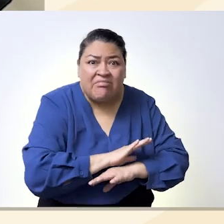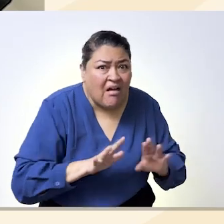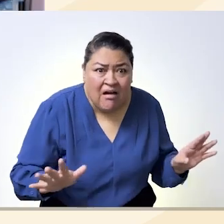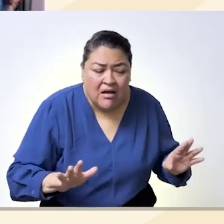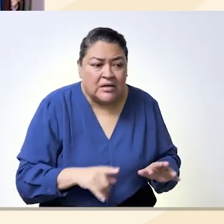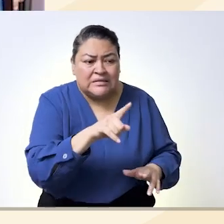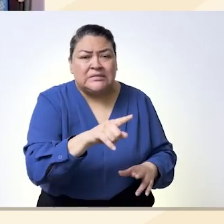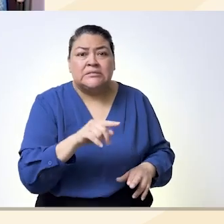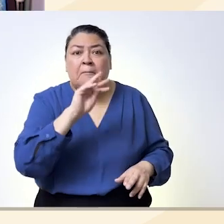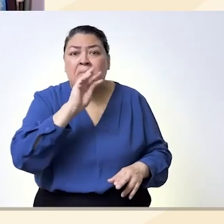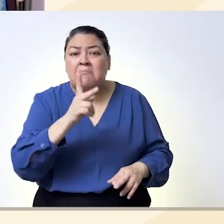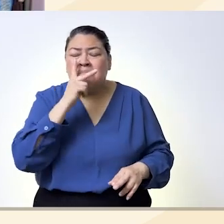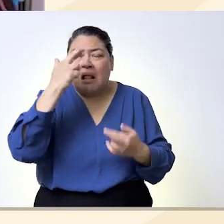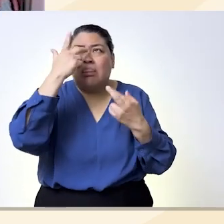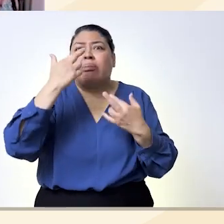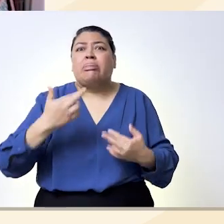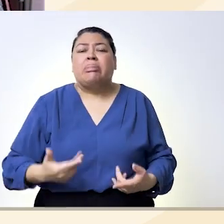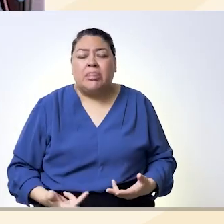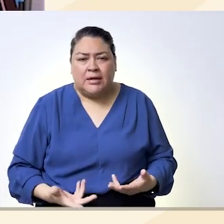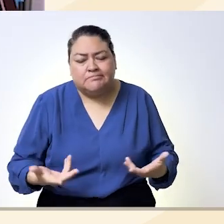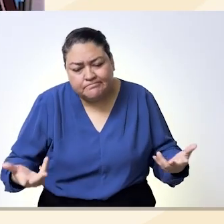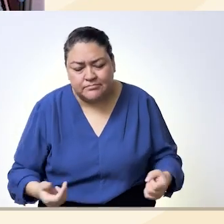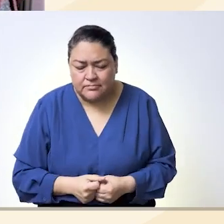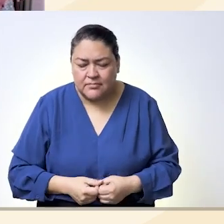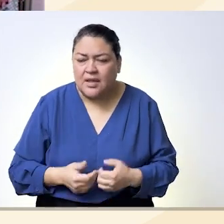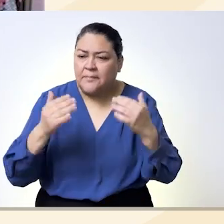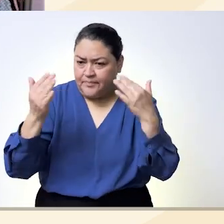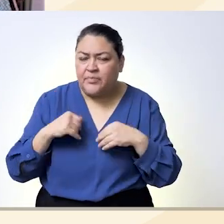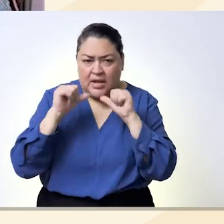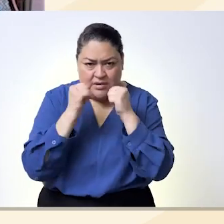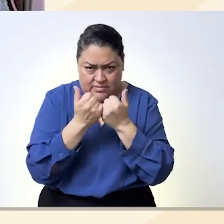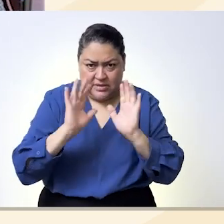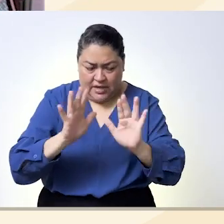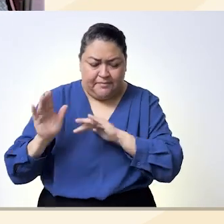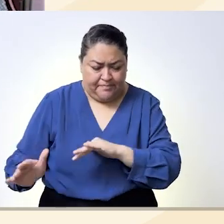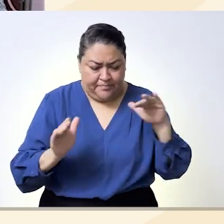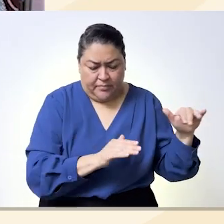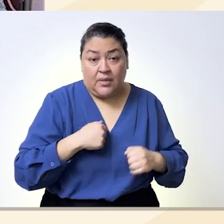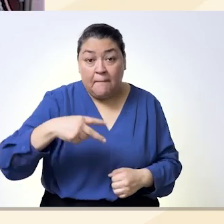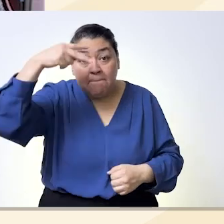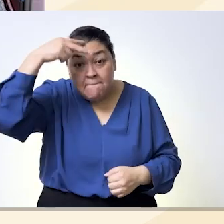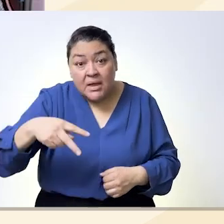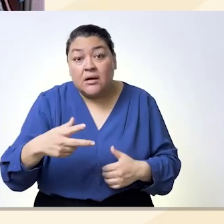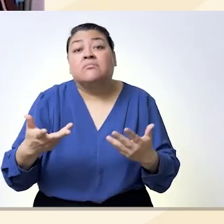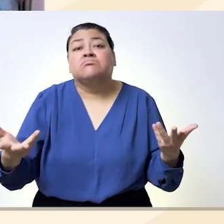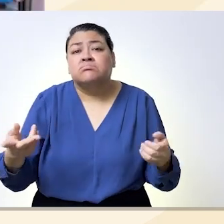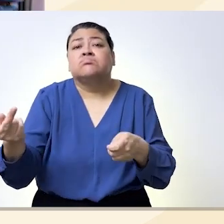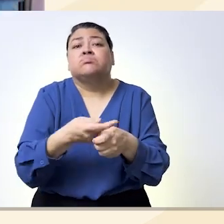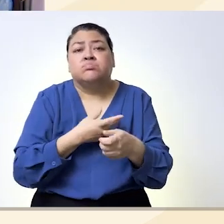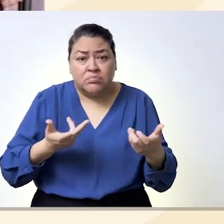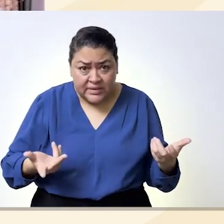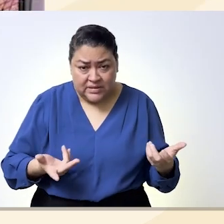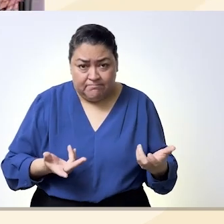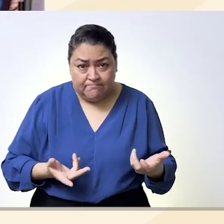Ahora bien, ya hablaron de las movilizaciones, pero ¿qué está pasando en México? ¿Hay algún tipo de movimiento, de esfuerzo, que en lugar